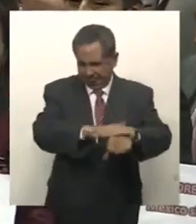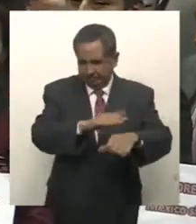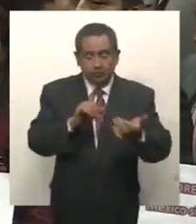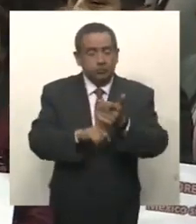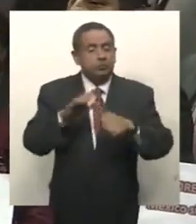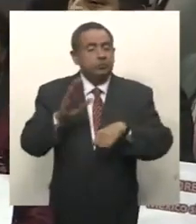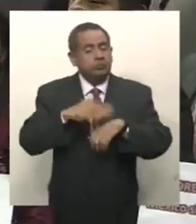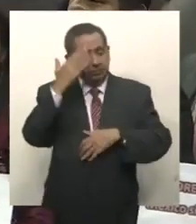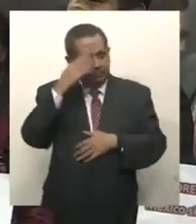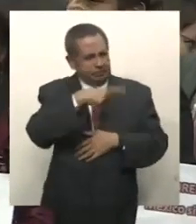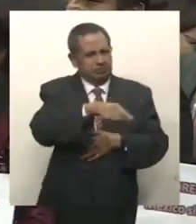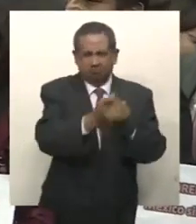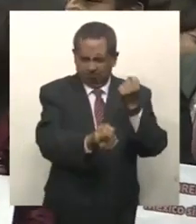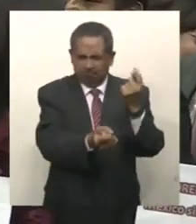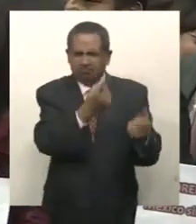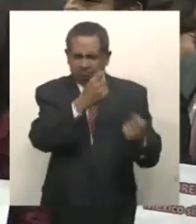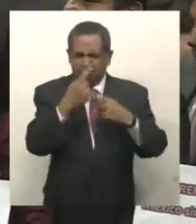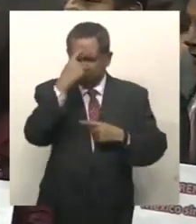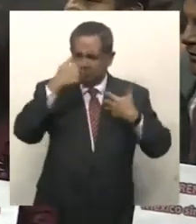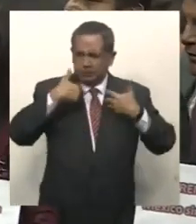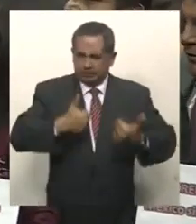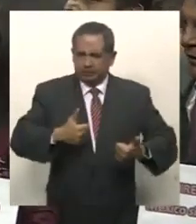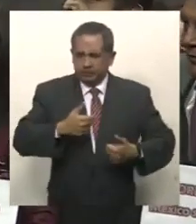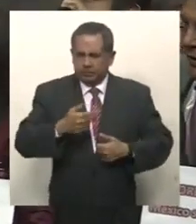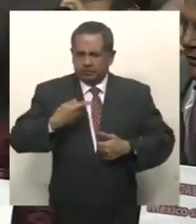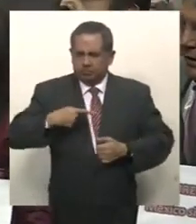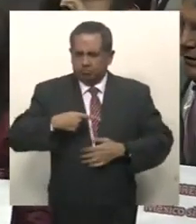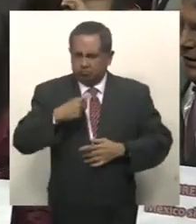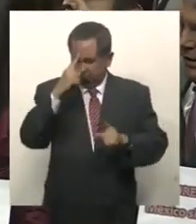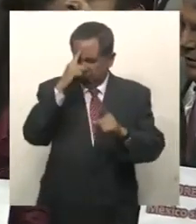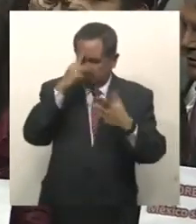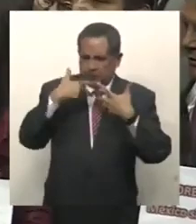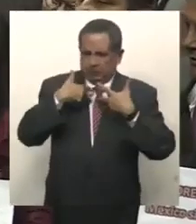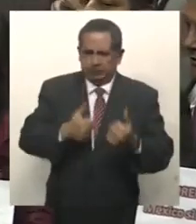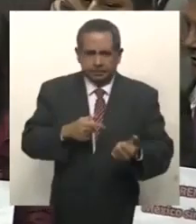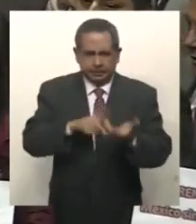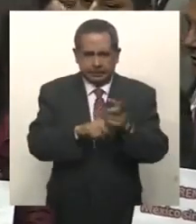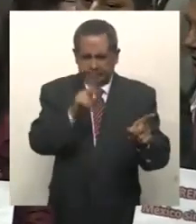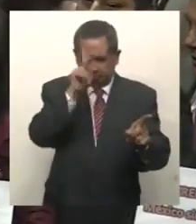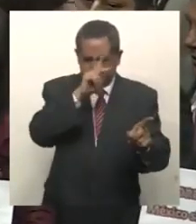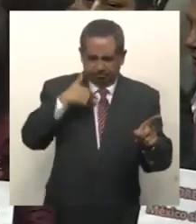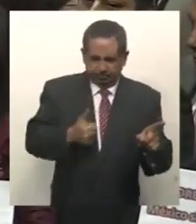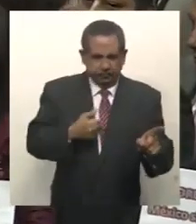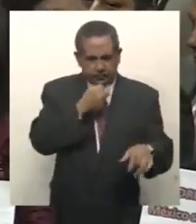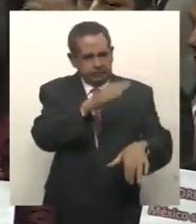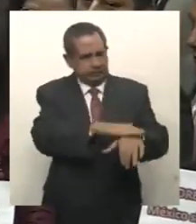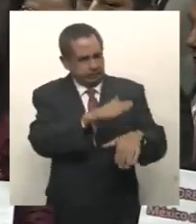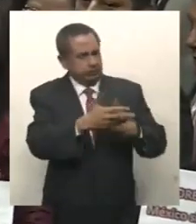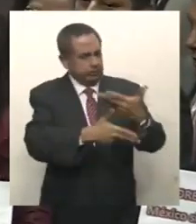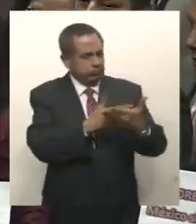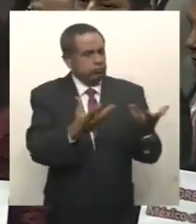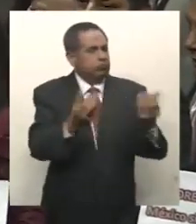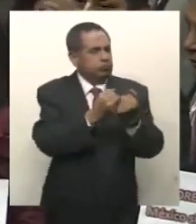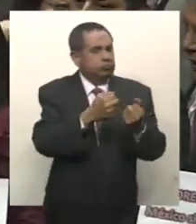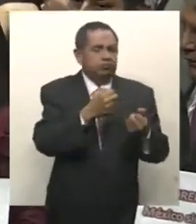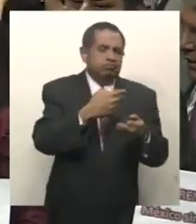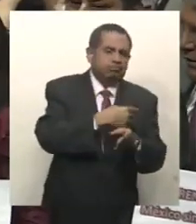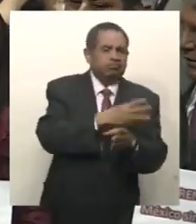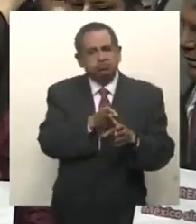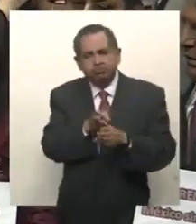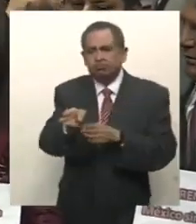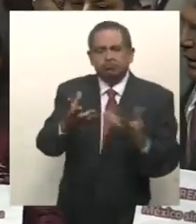porque sé que hay sensatos en el PAN. Hay sensatos en el PAN. Los invito a encontrar